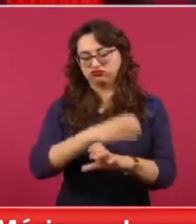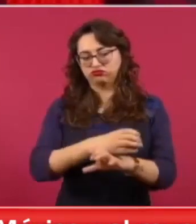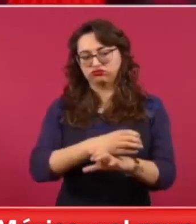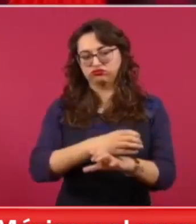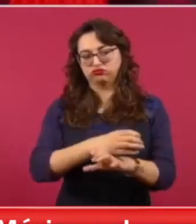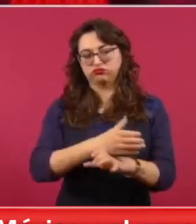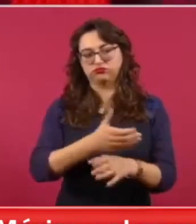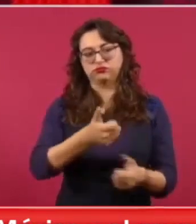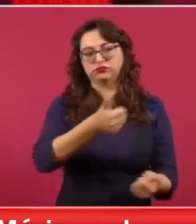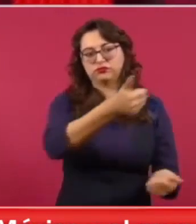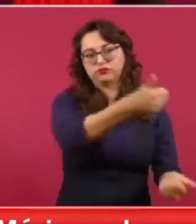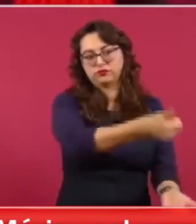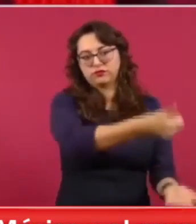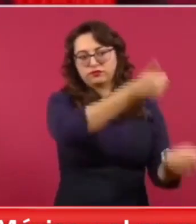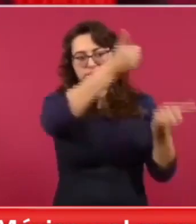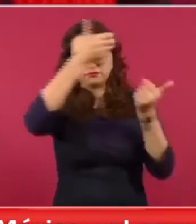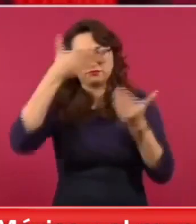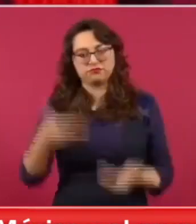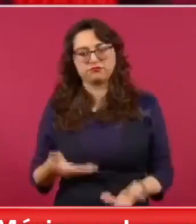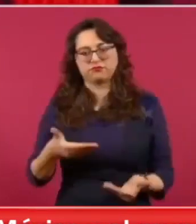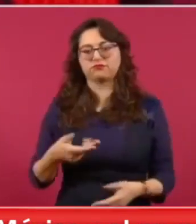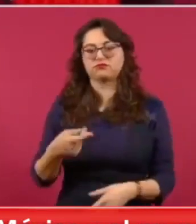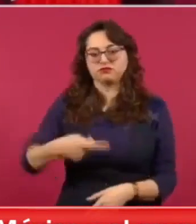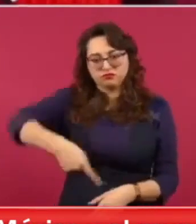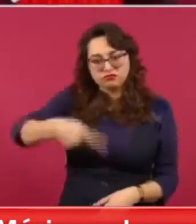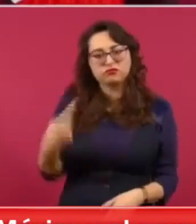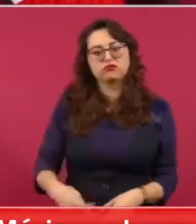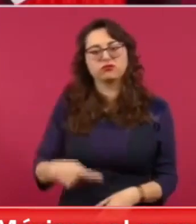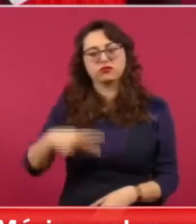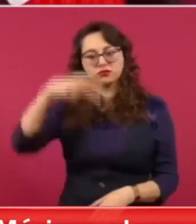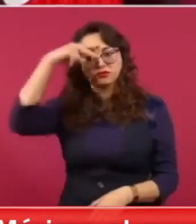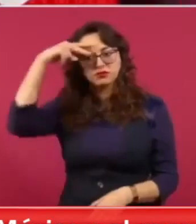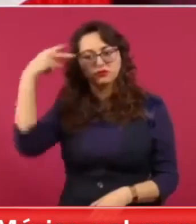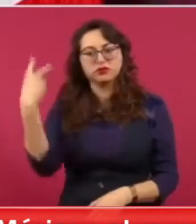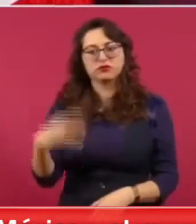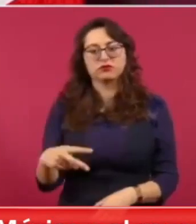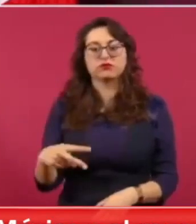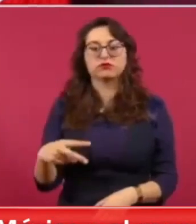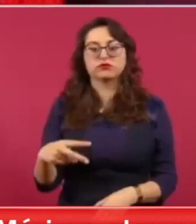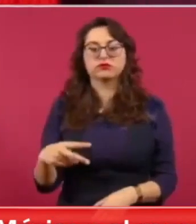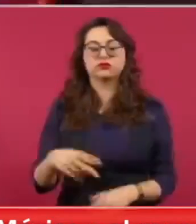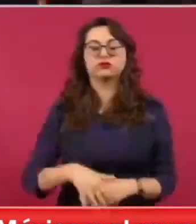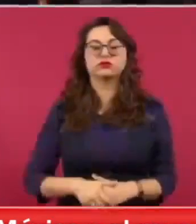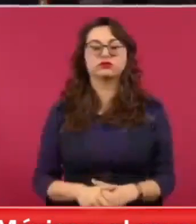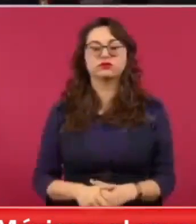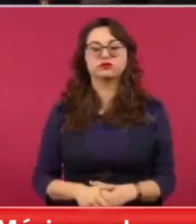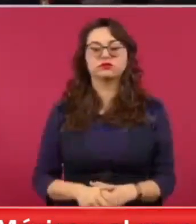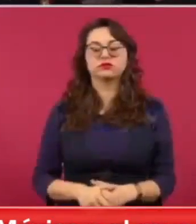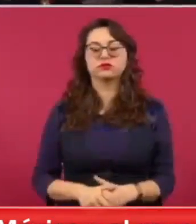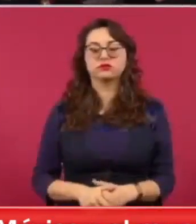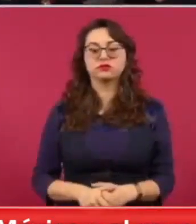que le confiscaron a un funcionario.